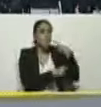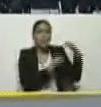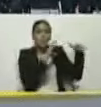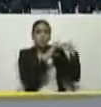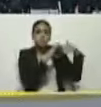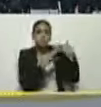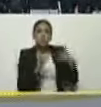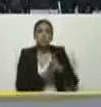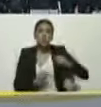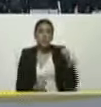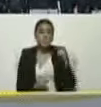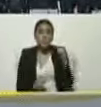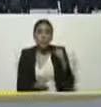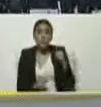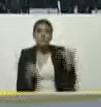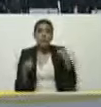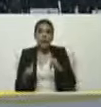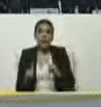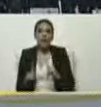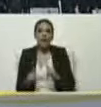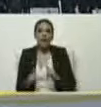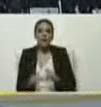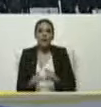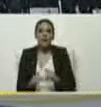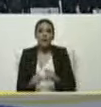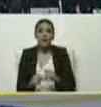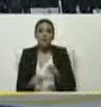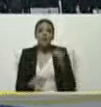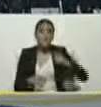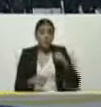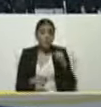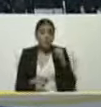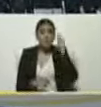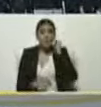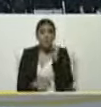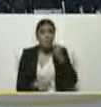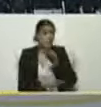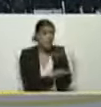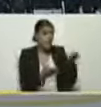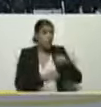de la Policía Nacional Bolivariana que está en todos lados.